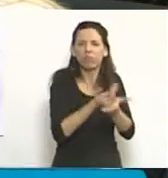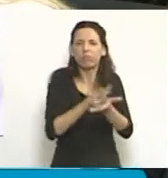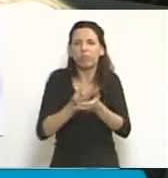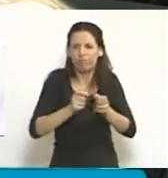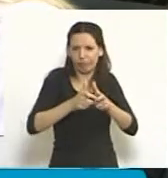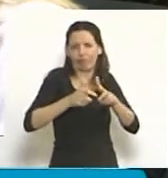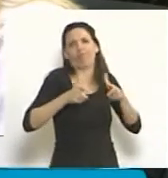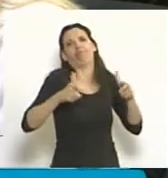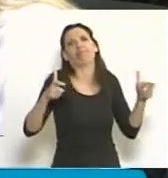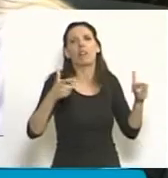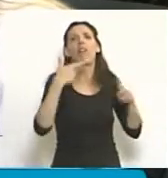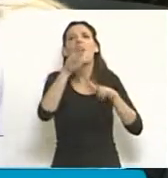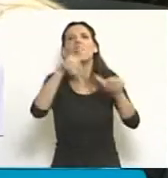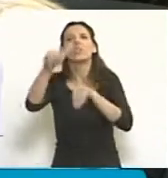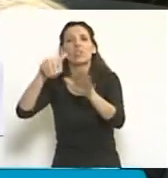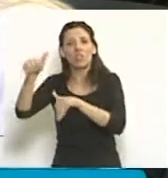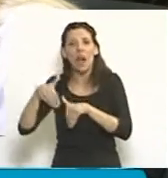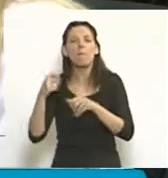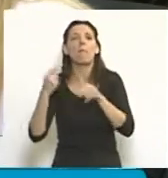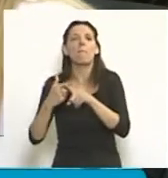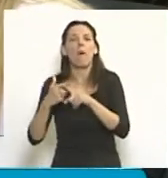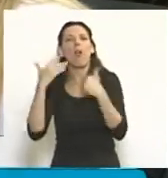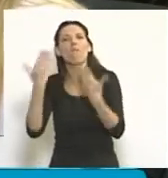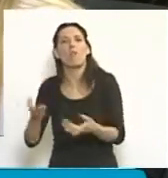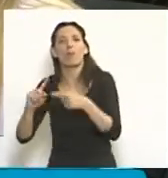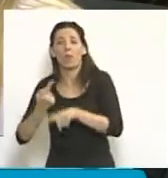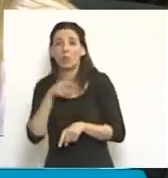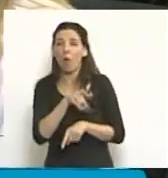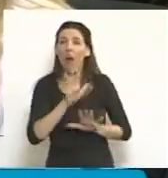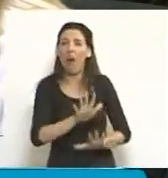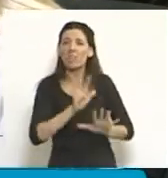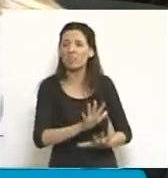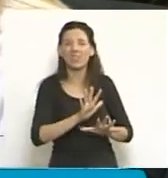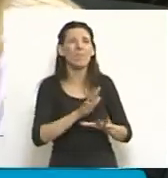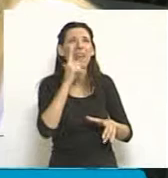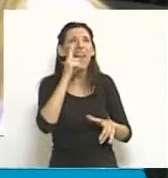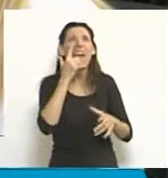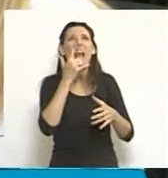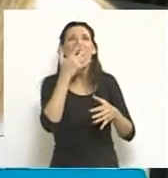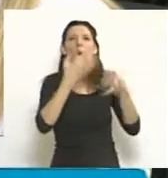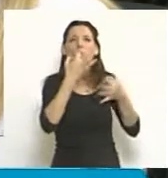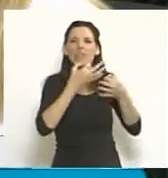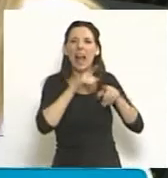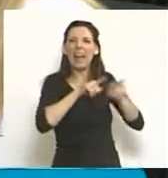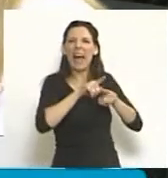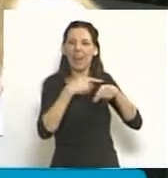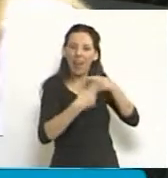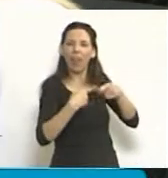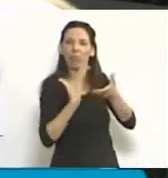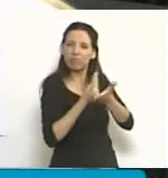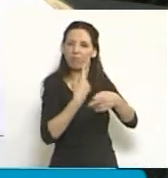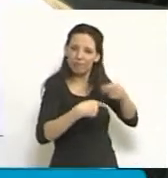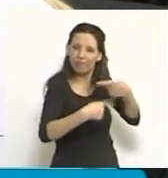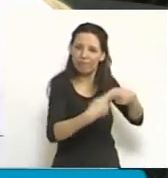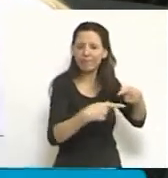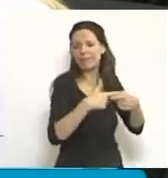de designaciones de esta manera, produce sin ninguna duda la destrucción de la carrera judicial. Han intentado disfrazar,